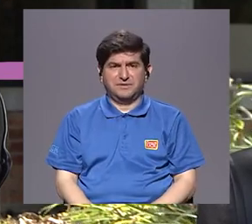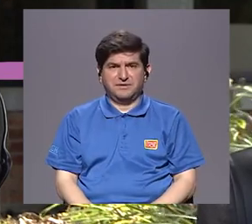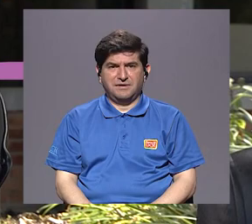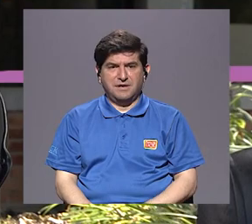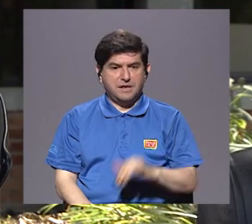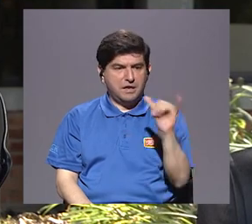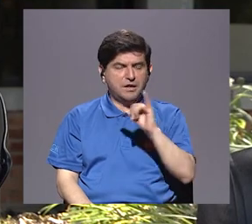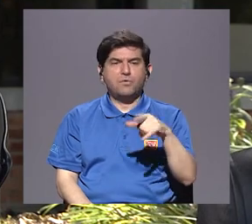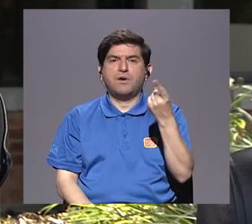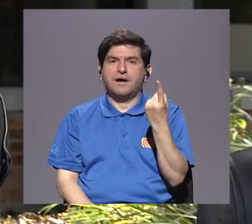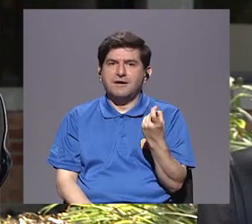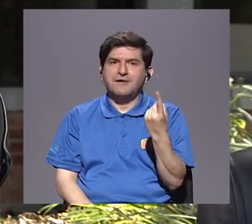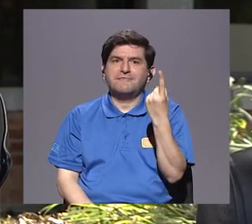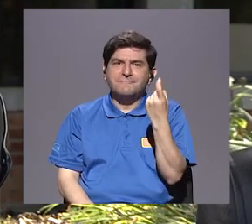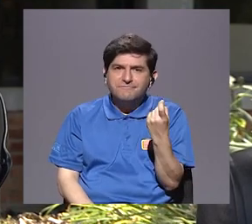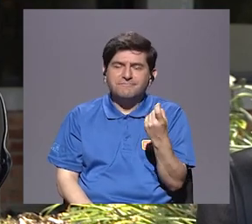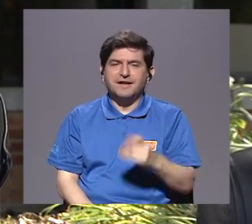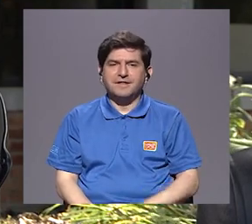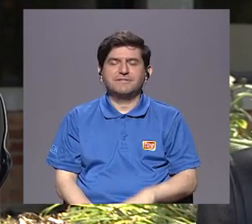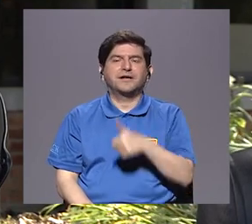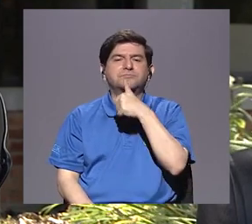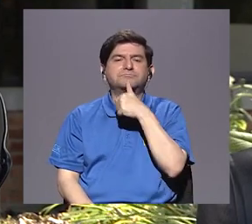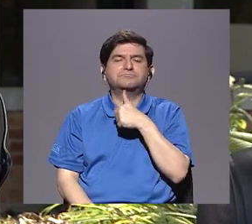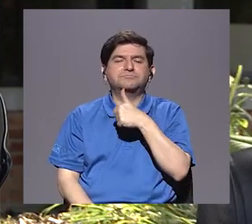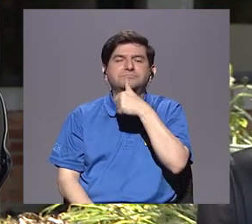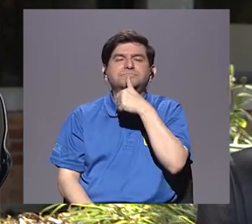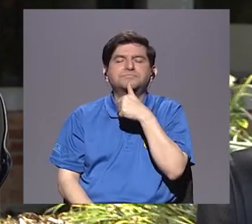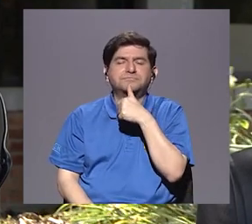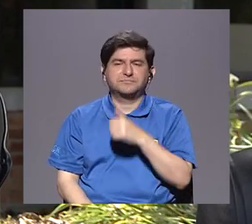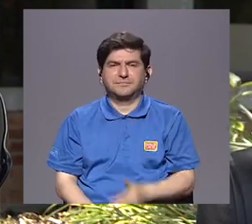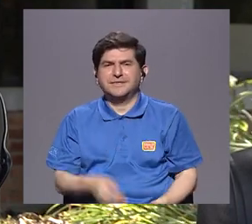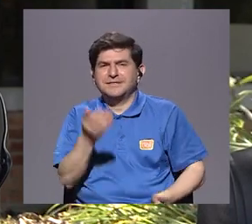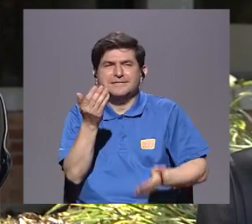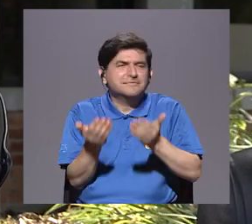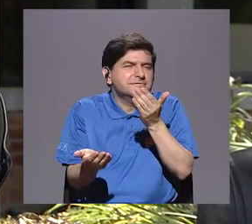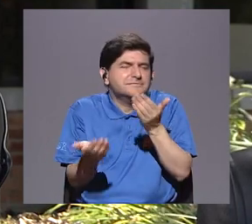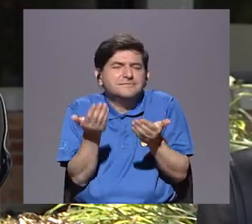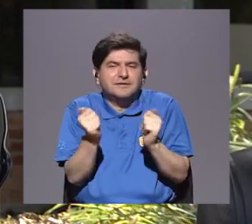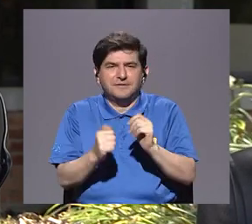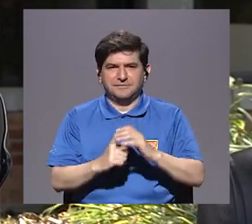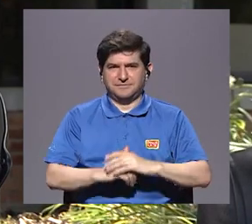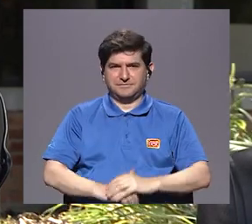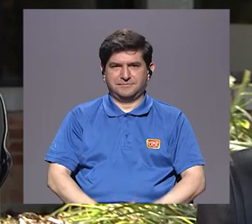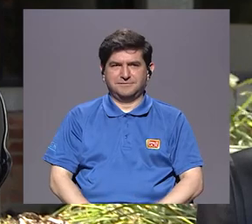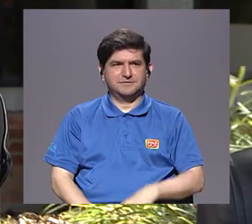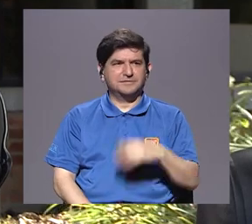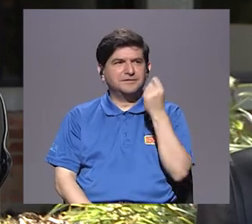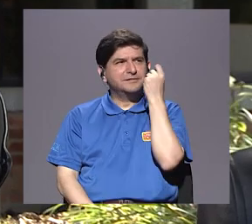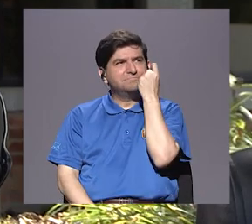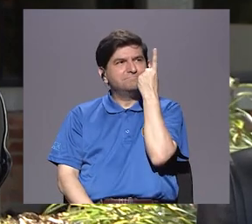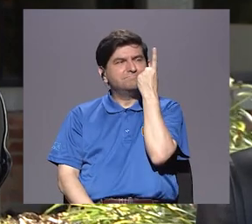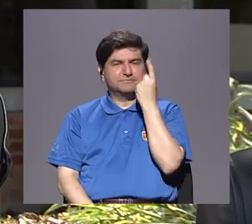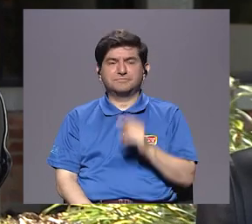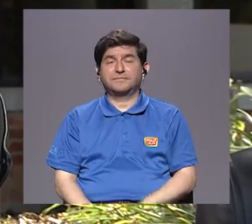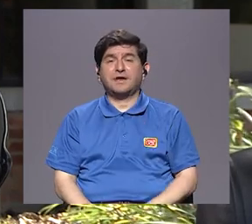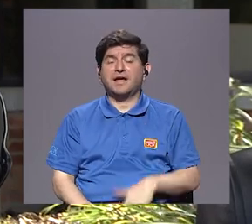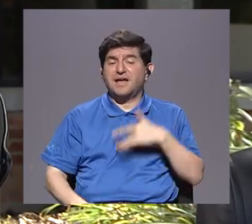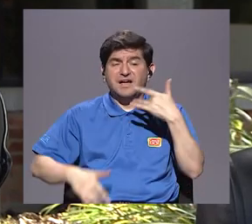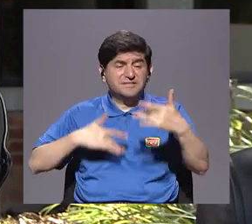de pronto también hace falta como tolerancia, como un poquito más de entender. Es